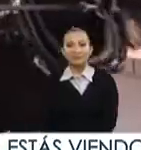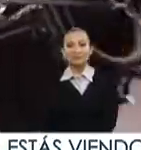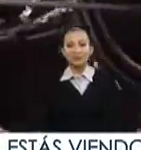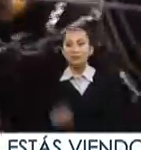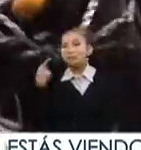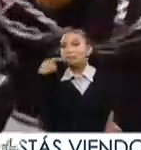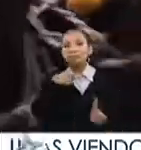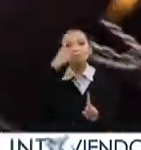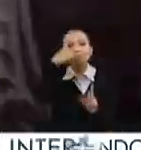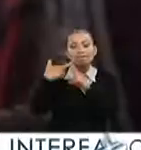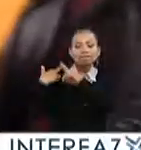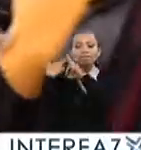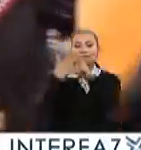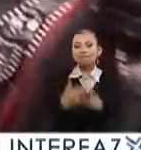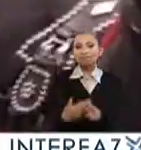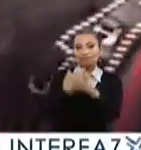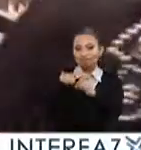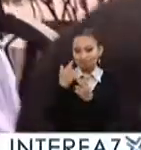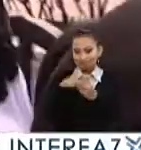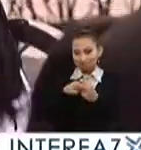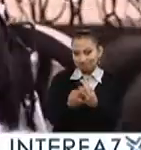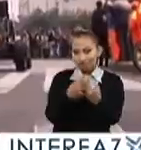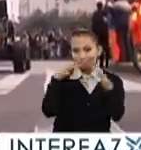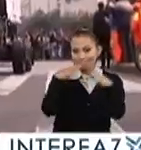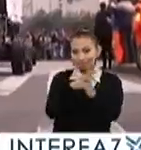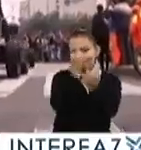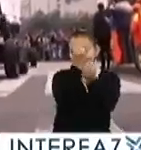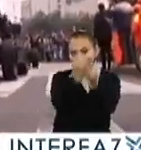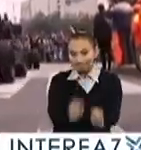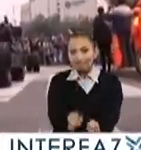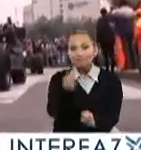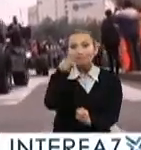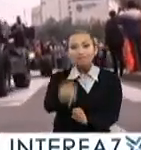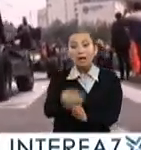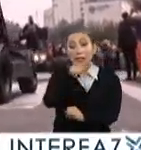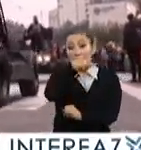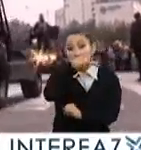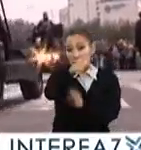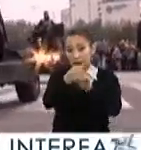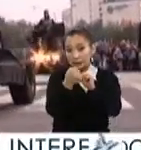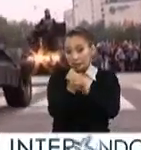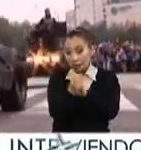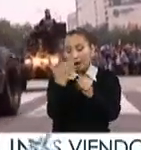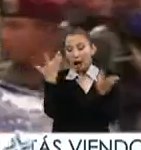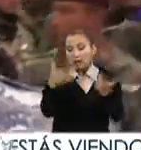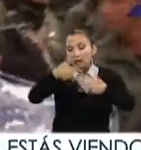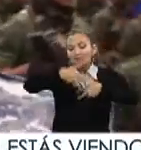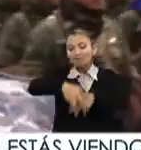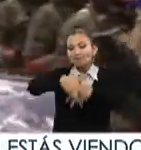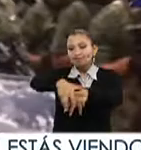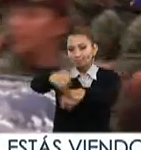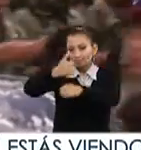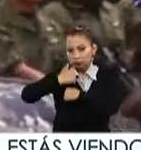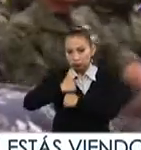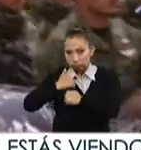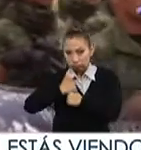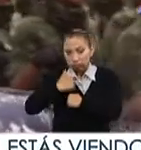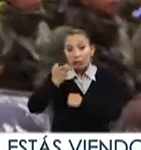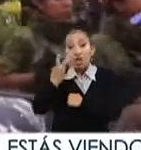Con la finalidad de conmemorar el aniversario del inicio de la Guerra de Independencia, cada 16 de septiembre se realiza el desfile